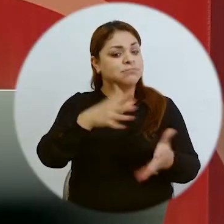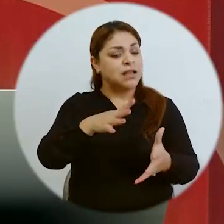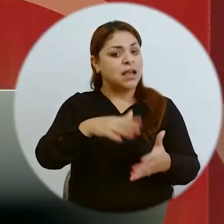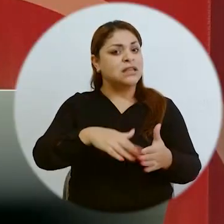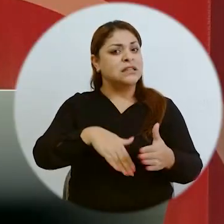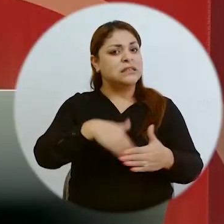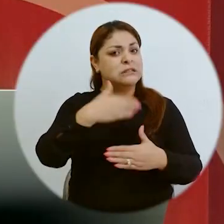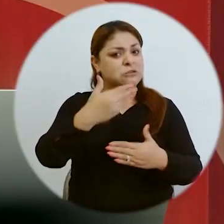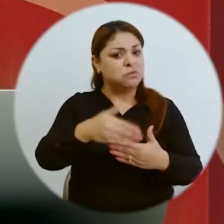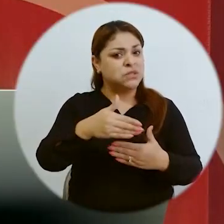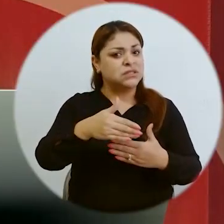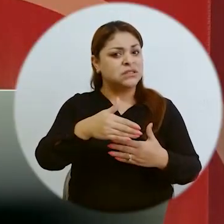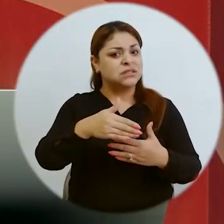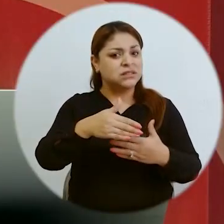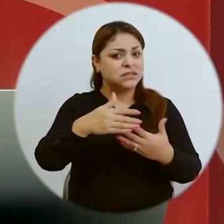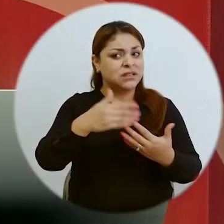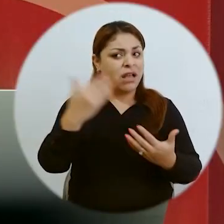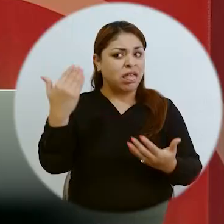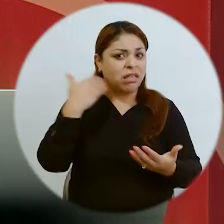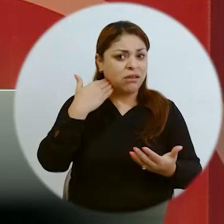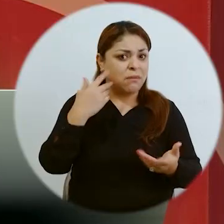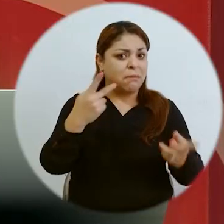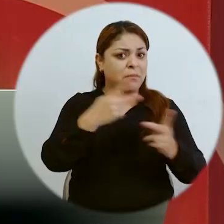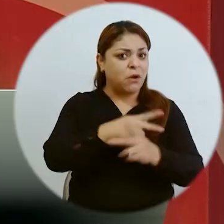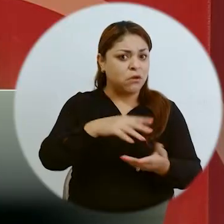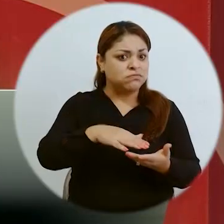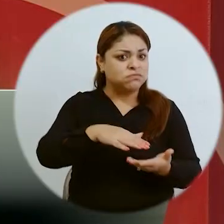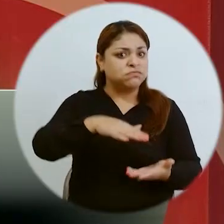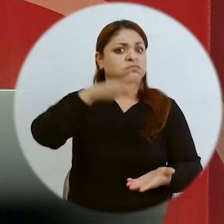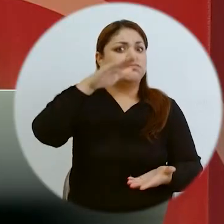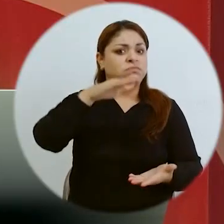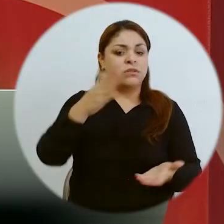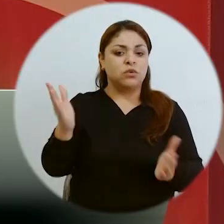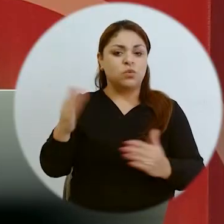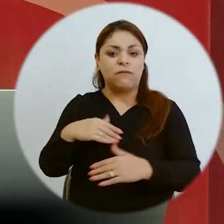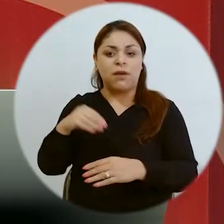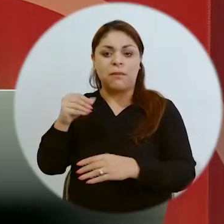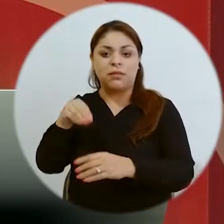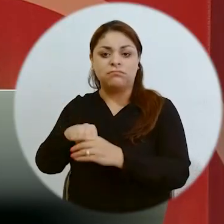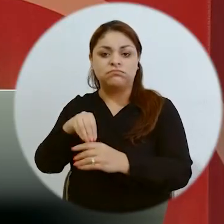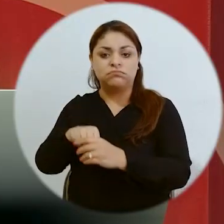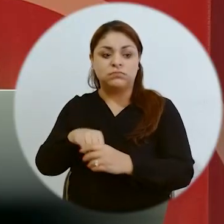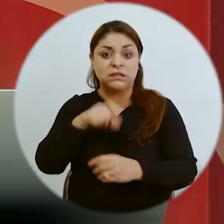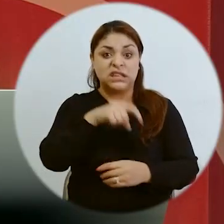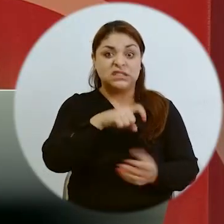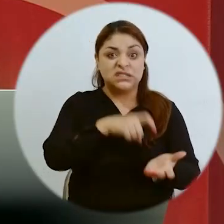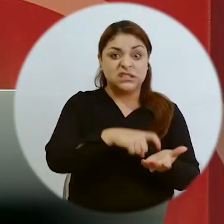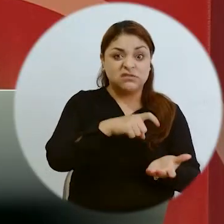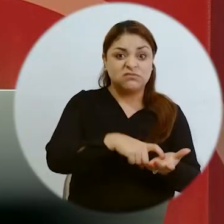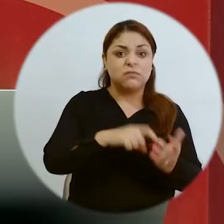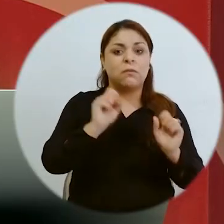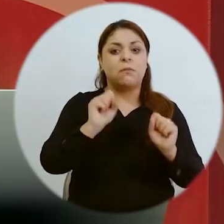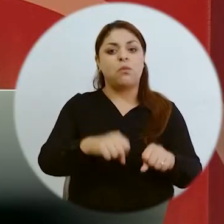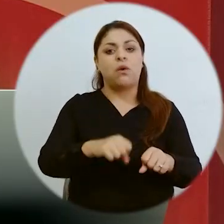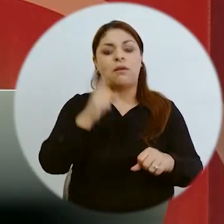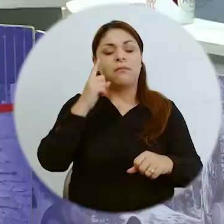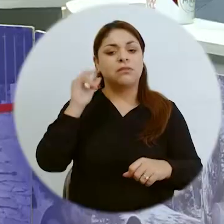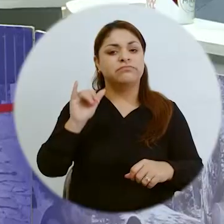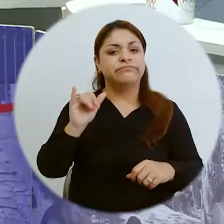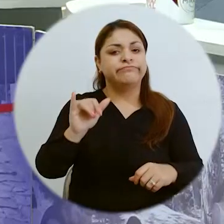elevado y le cae una situación no prevista y no tenía plata guardada, ese endeudamiento se puede